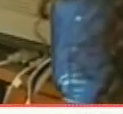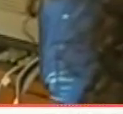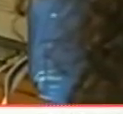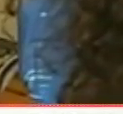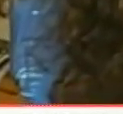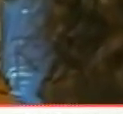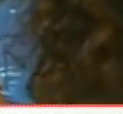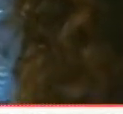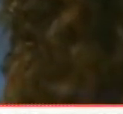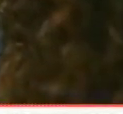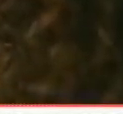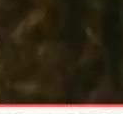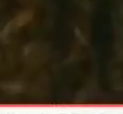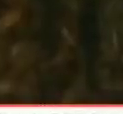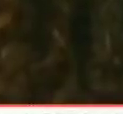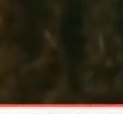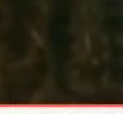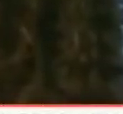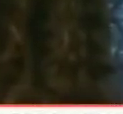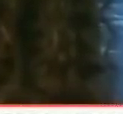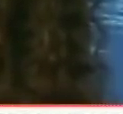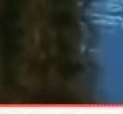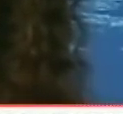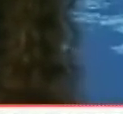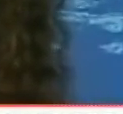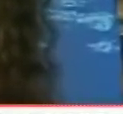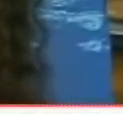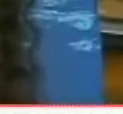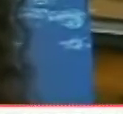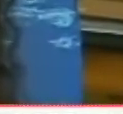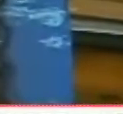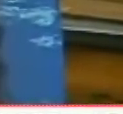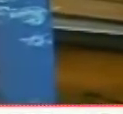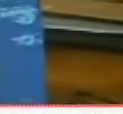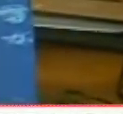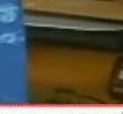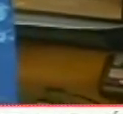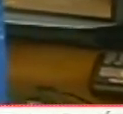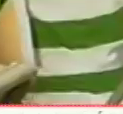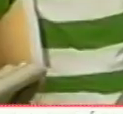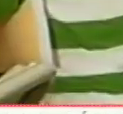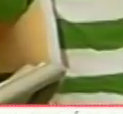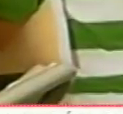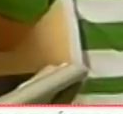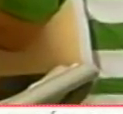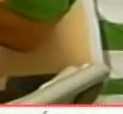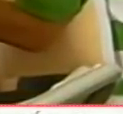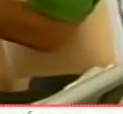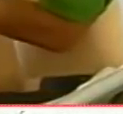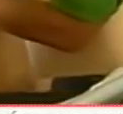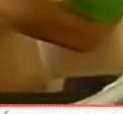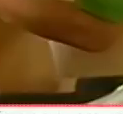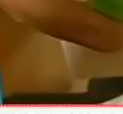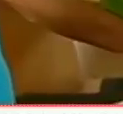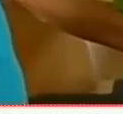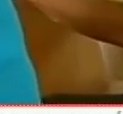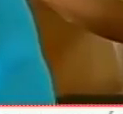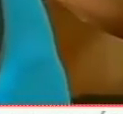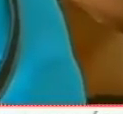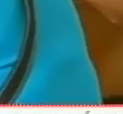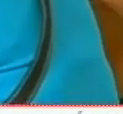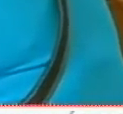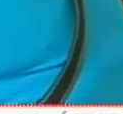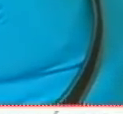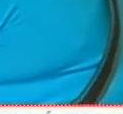del presidente del Banco, José Javier Morales, que nos pidió que hiciéramos un programa donde permitiera que fuéramos a atender a las comunidades a sus zonas